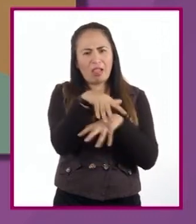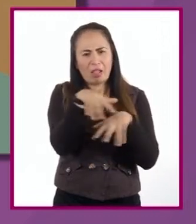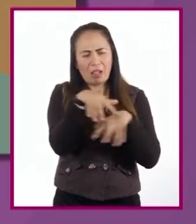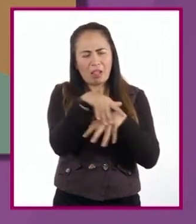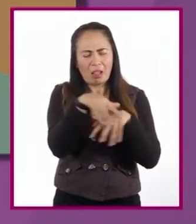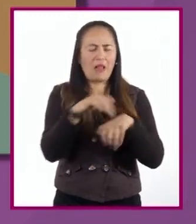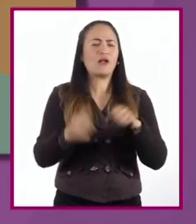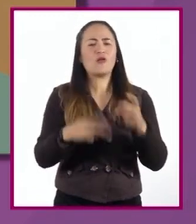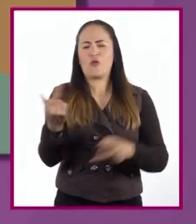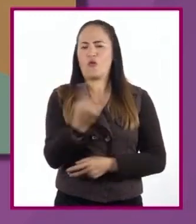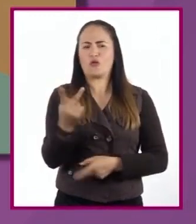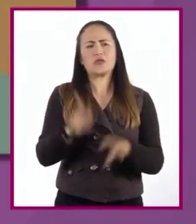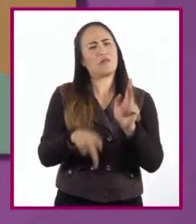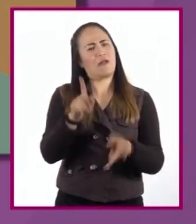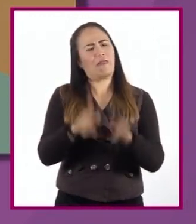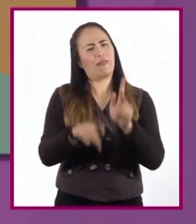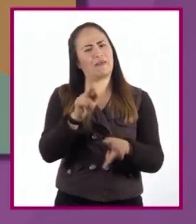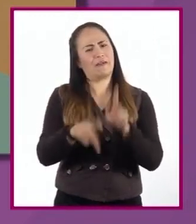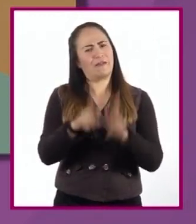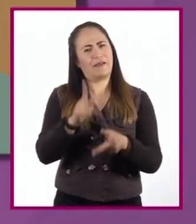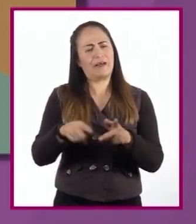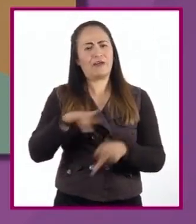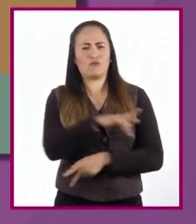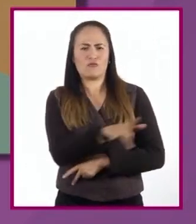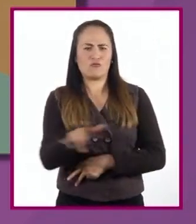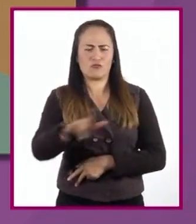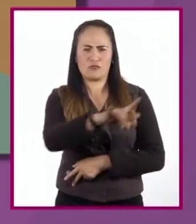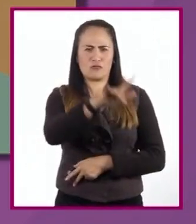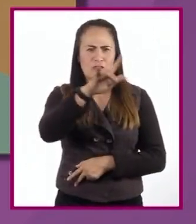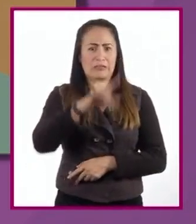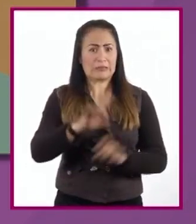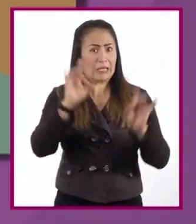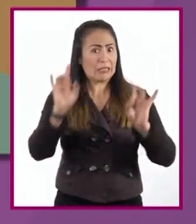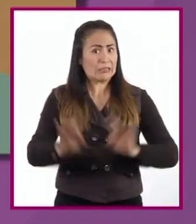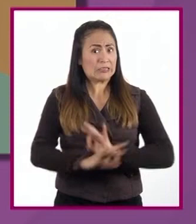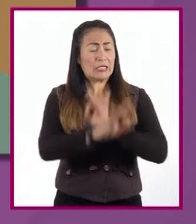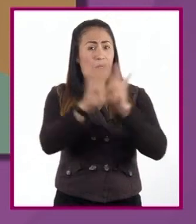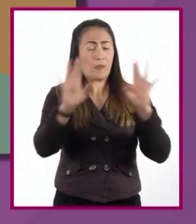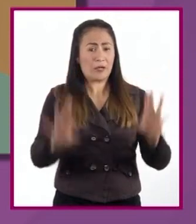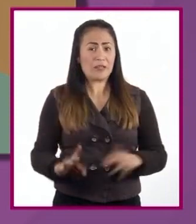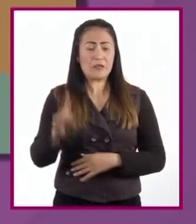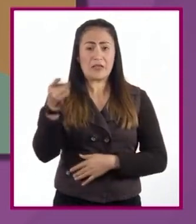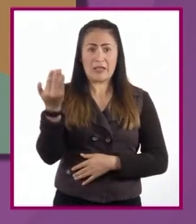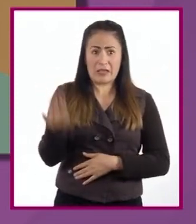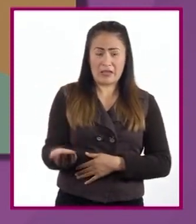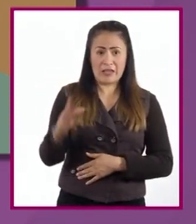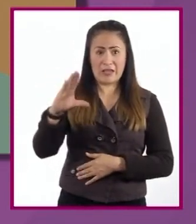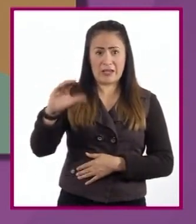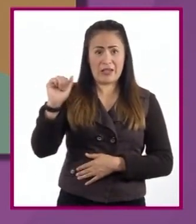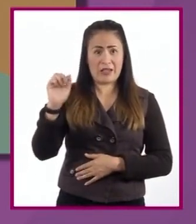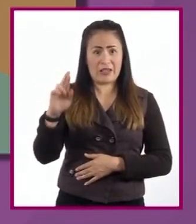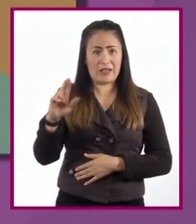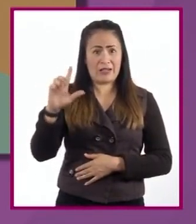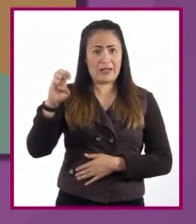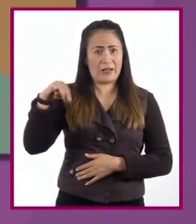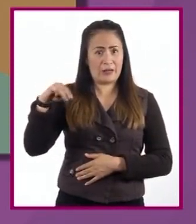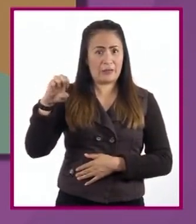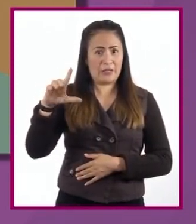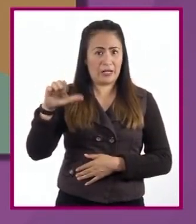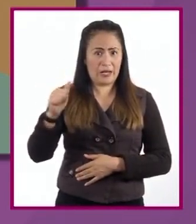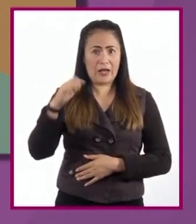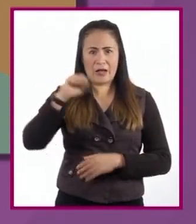dar, platicando de esto, de aquello, por el periférico, cuando de repente la Carmela baja la ventana, ¿no? Y